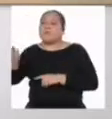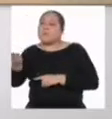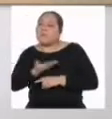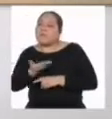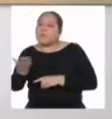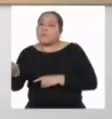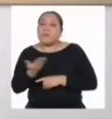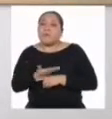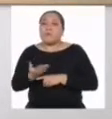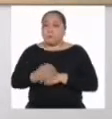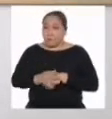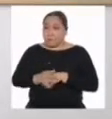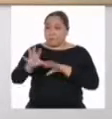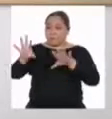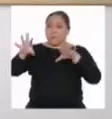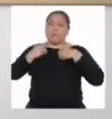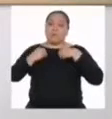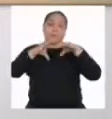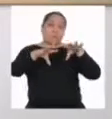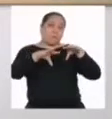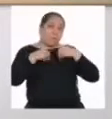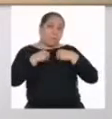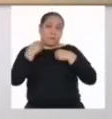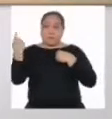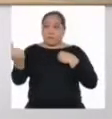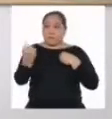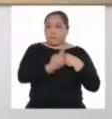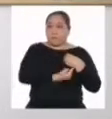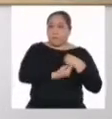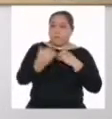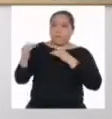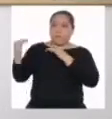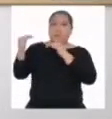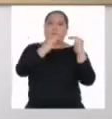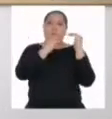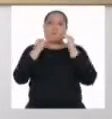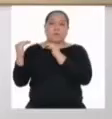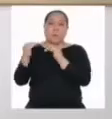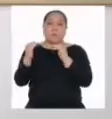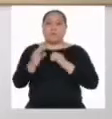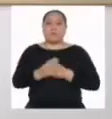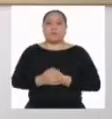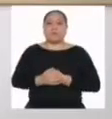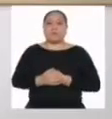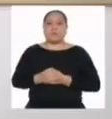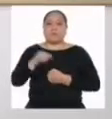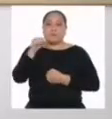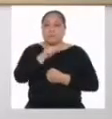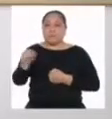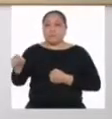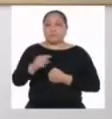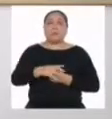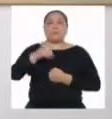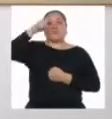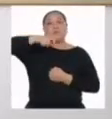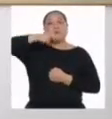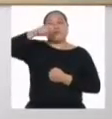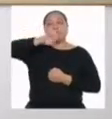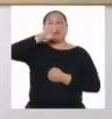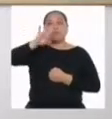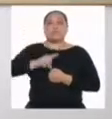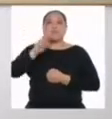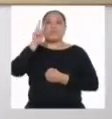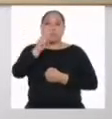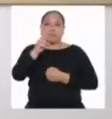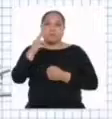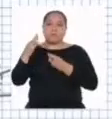de concesiones que ambos deben realizar de forma recíproca y equitativa. Para ello se utilizan